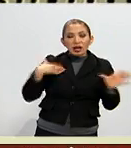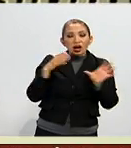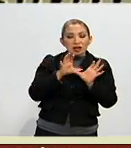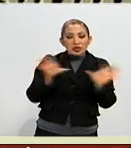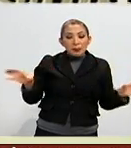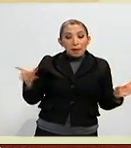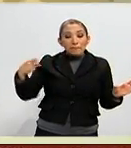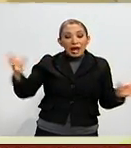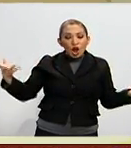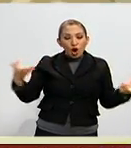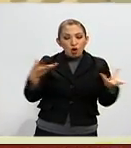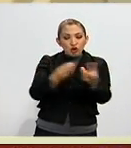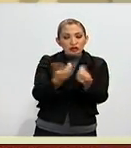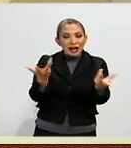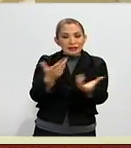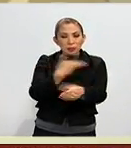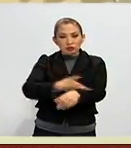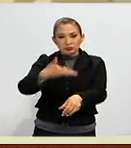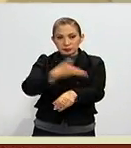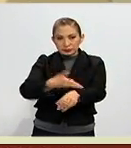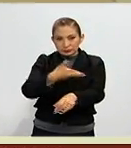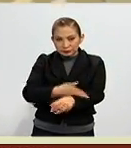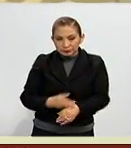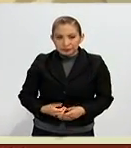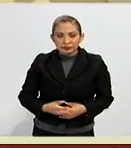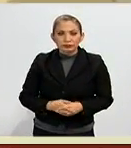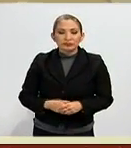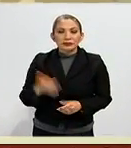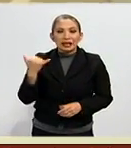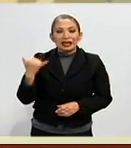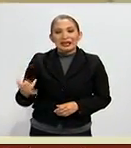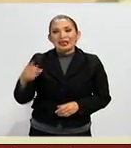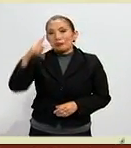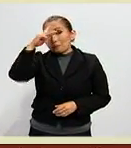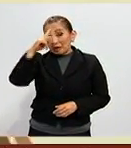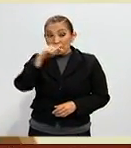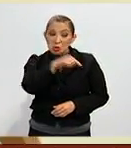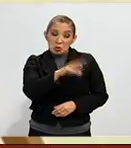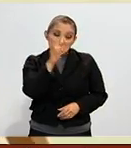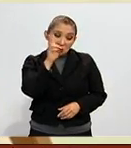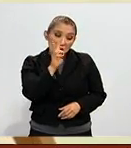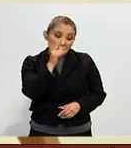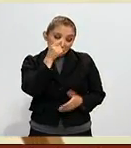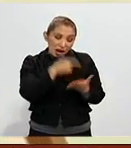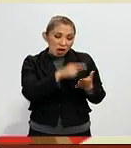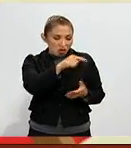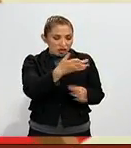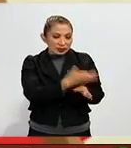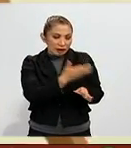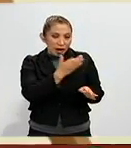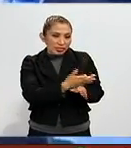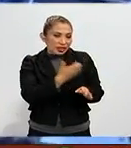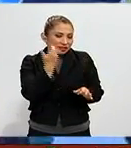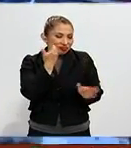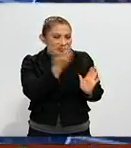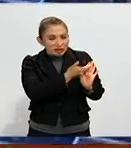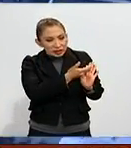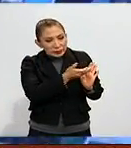pero conjuntamente lo podemos solucionar. Claro. Y en el caso de México, yo creo que México está pasando por una